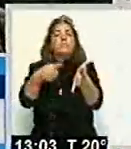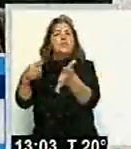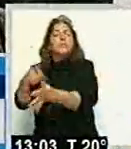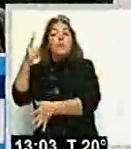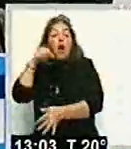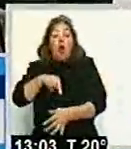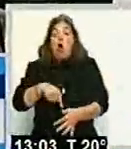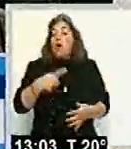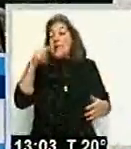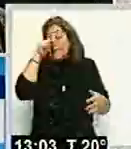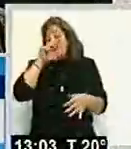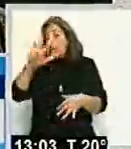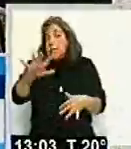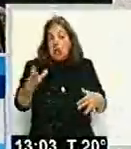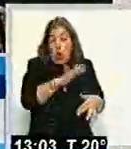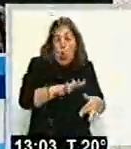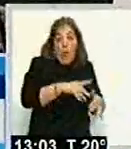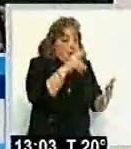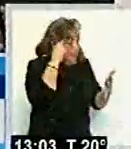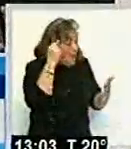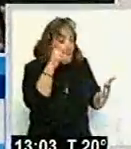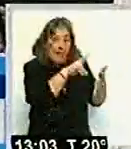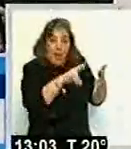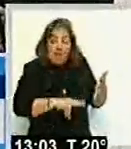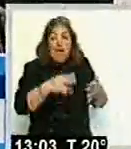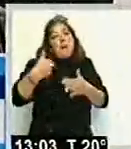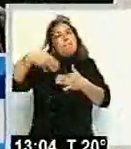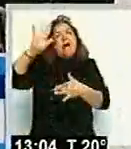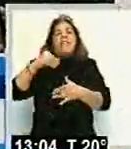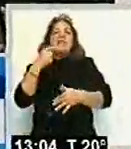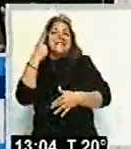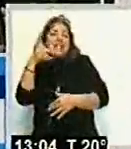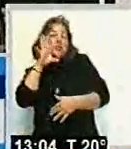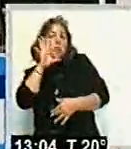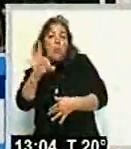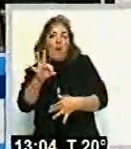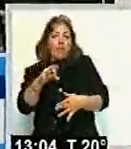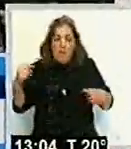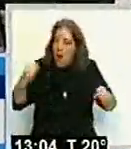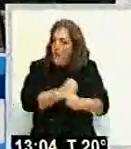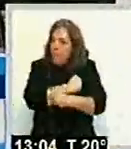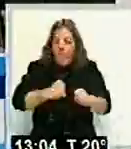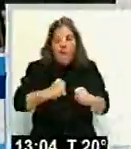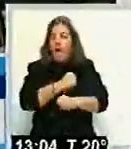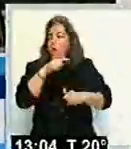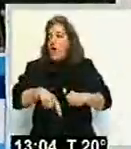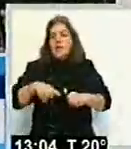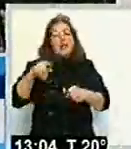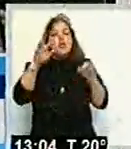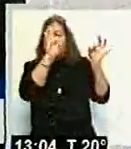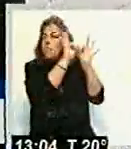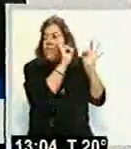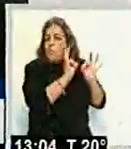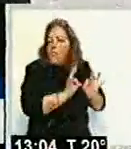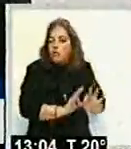tenemos 75 y ya tenemos más de 150 en carpeta en Nación para ser aprobado. Este es un programa que